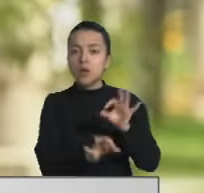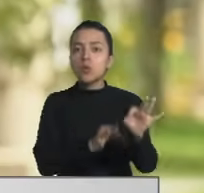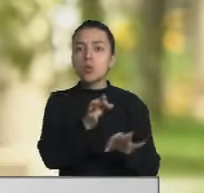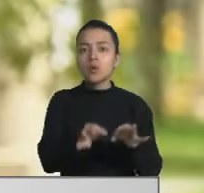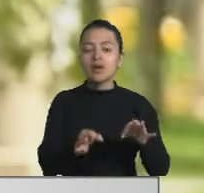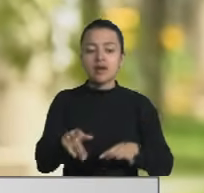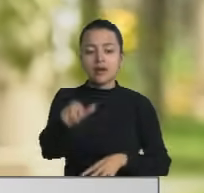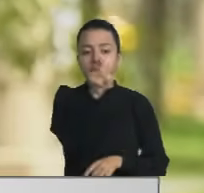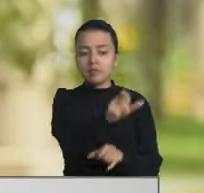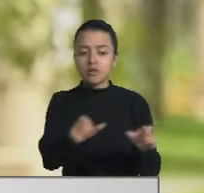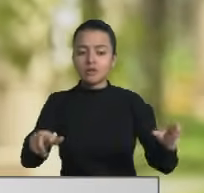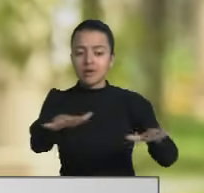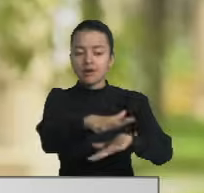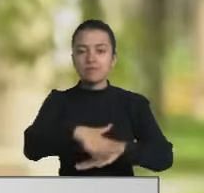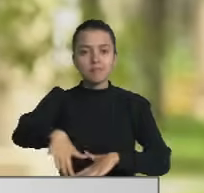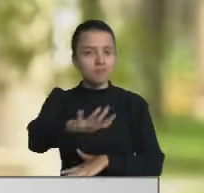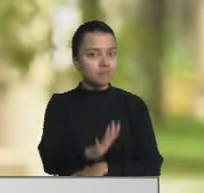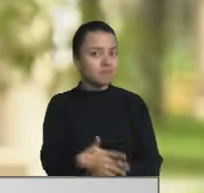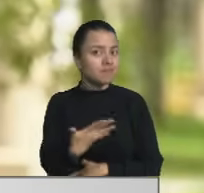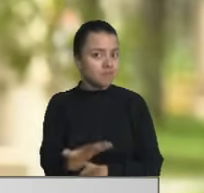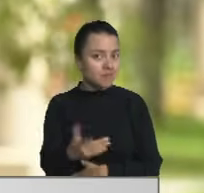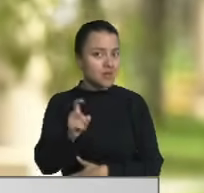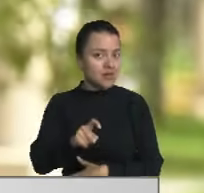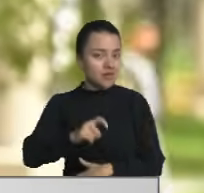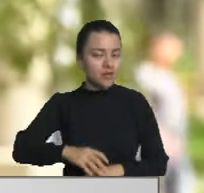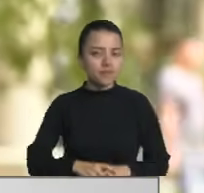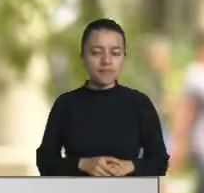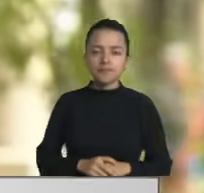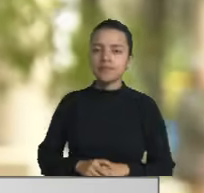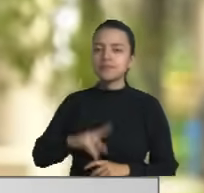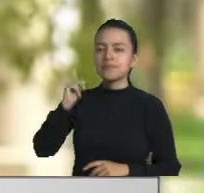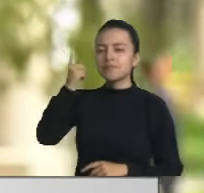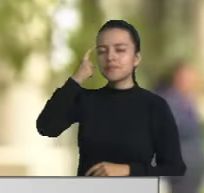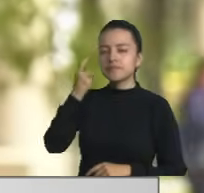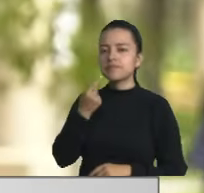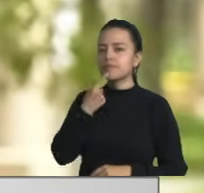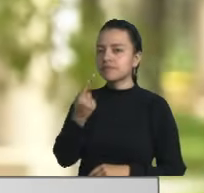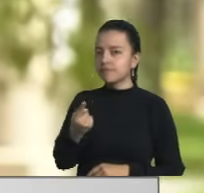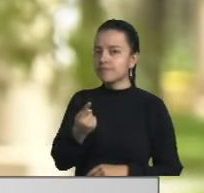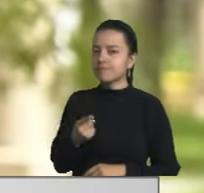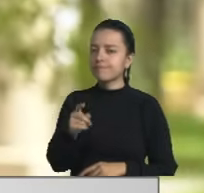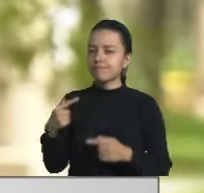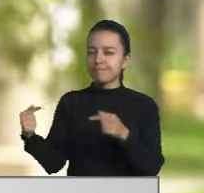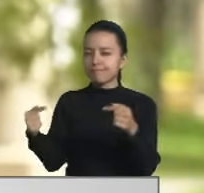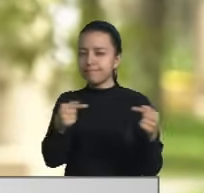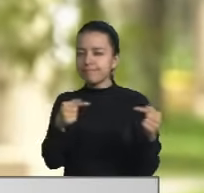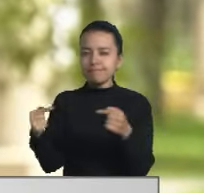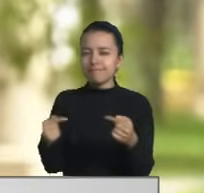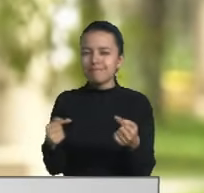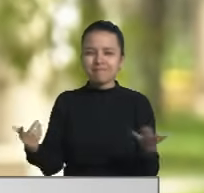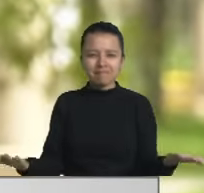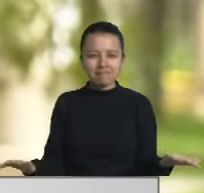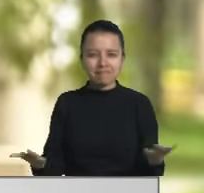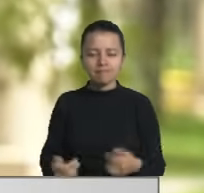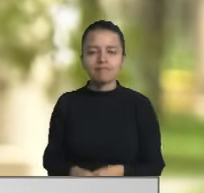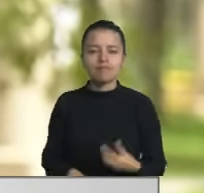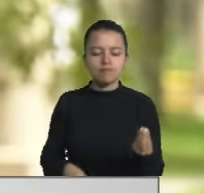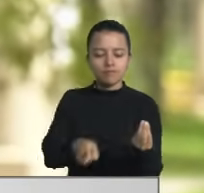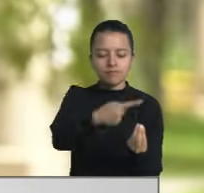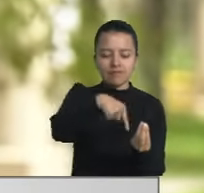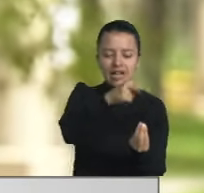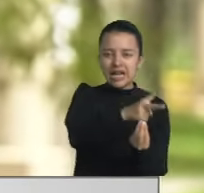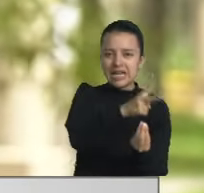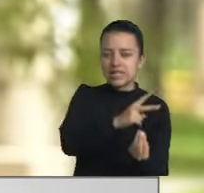los araucanos. Ha expresado también el mandatario gubernamental que se trata de una disputa que tiene en este momento en